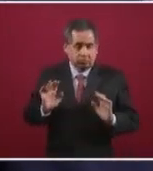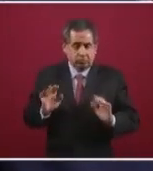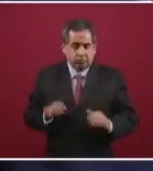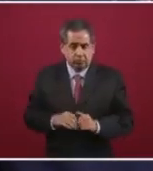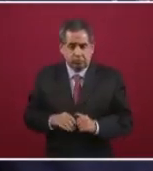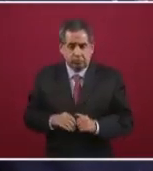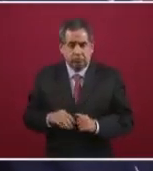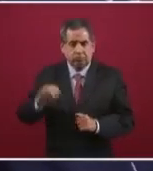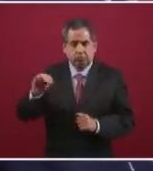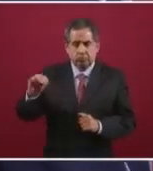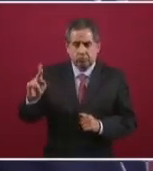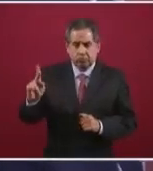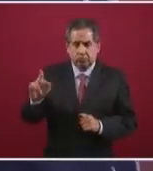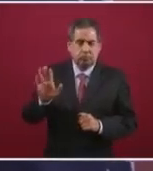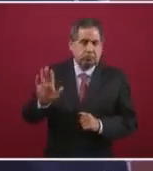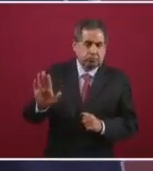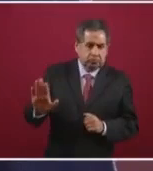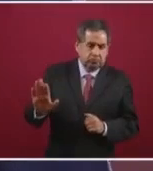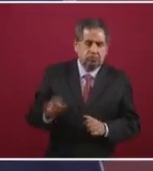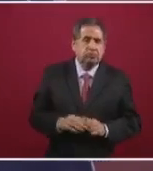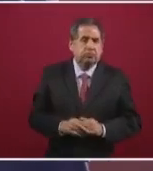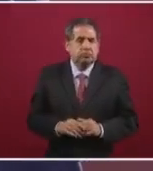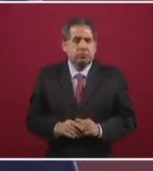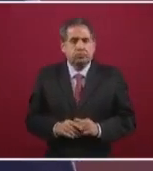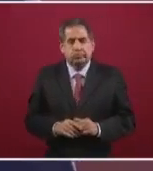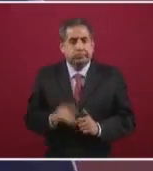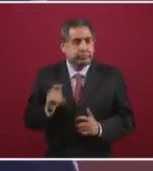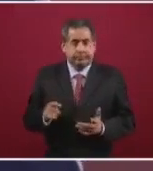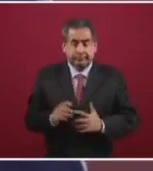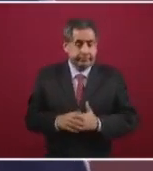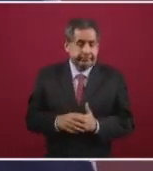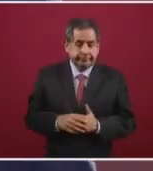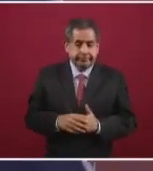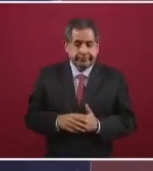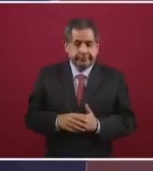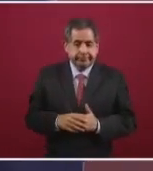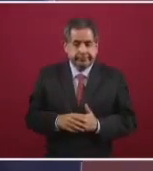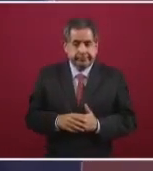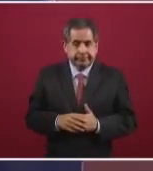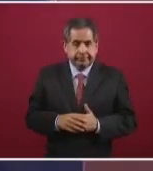el Ministerio Público, que es